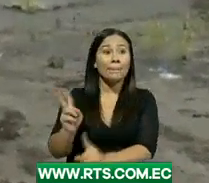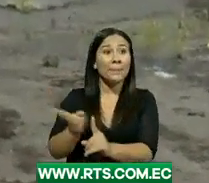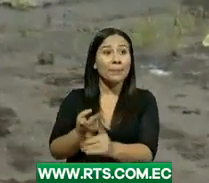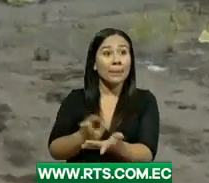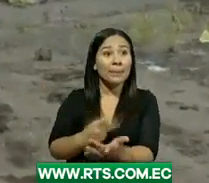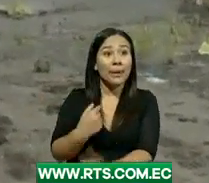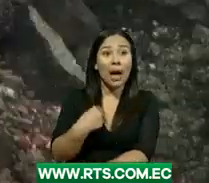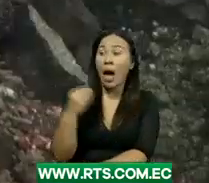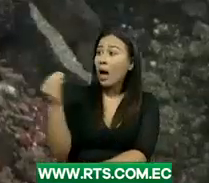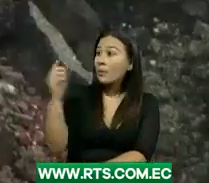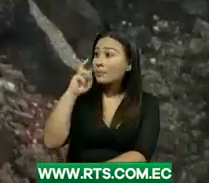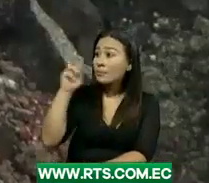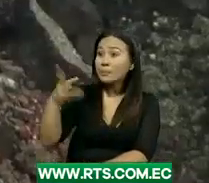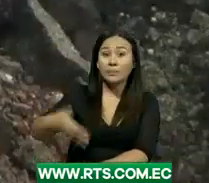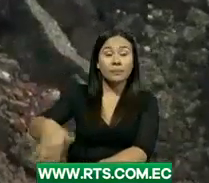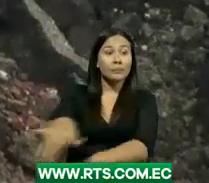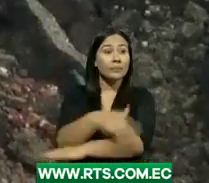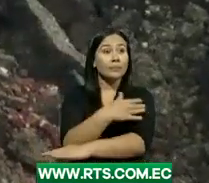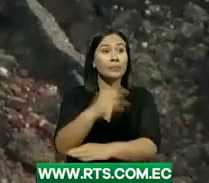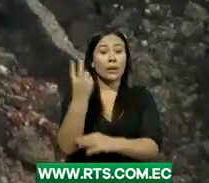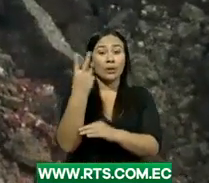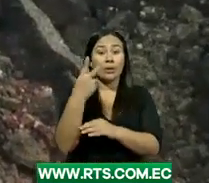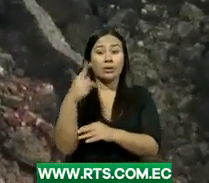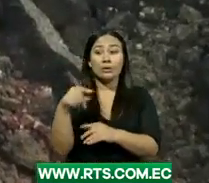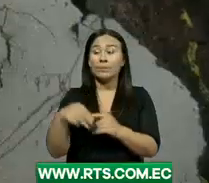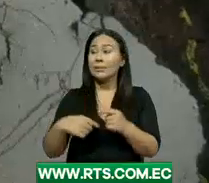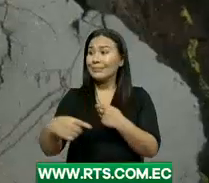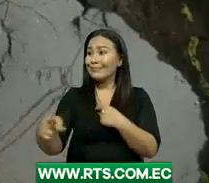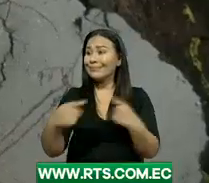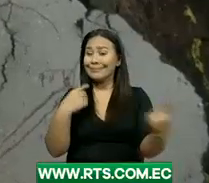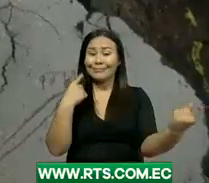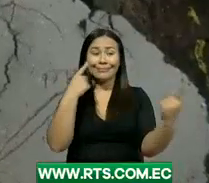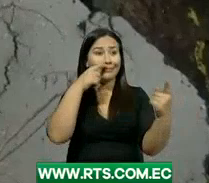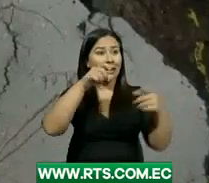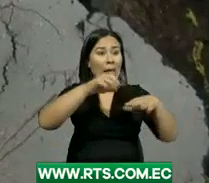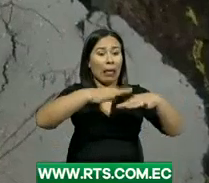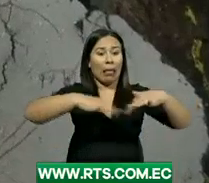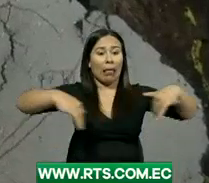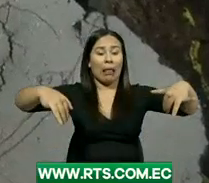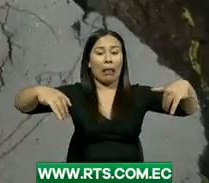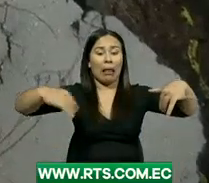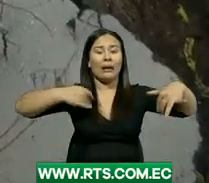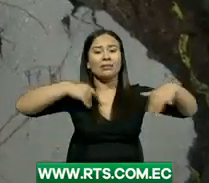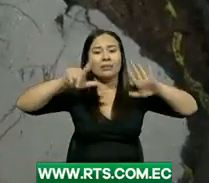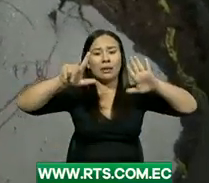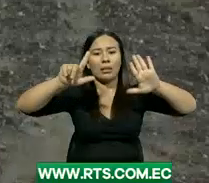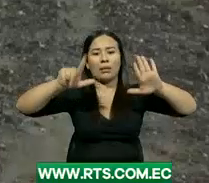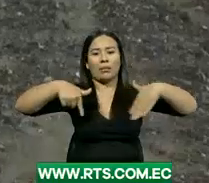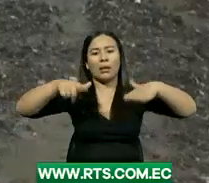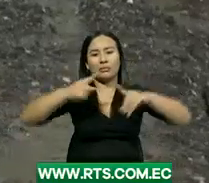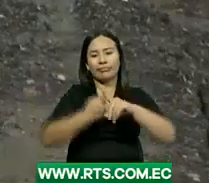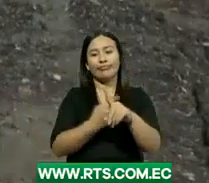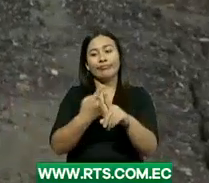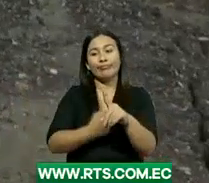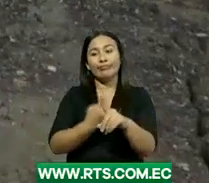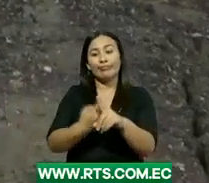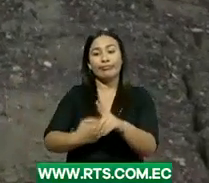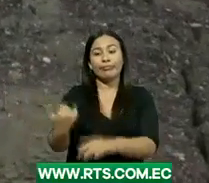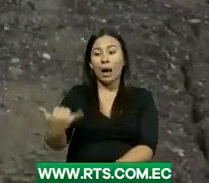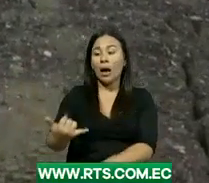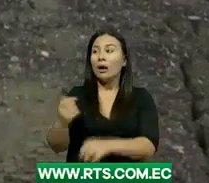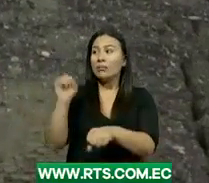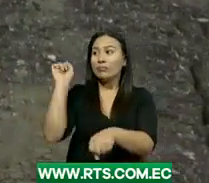conductores señalan que el tramo de aproximadamente 2 kilómetros presentaba un ligero hundimiento desde hace 7 meses, pero ahora terminó